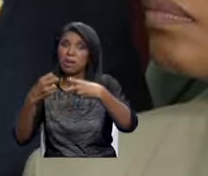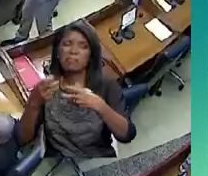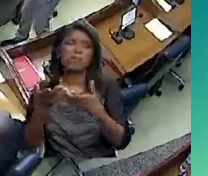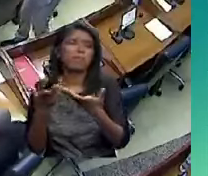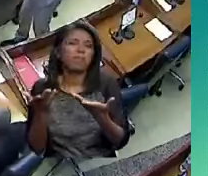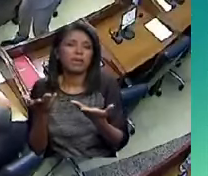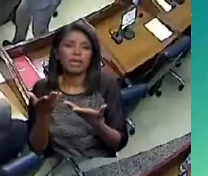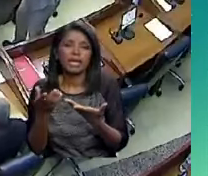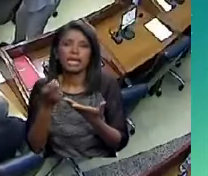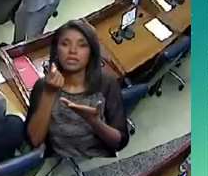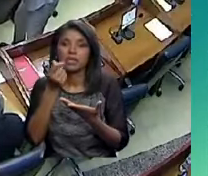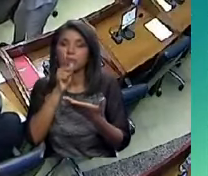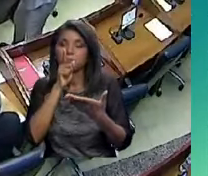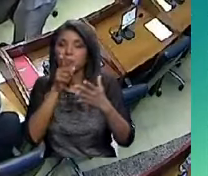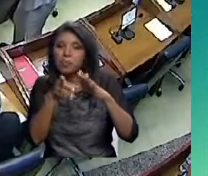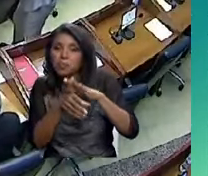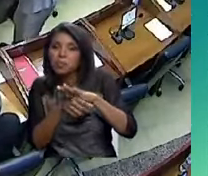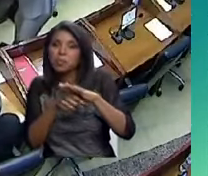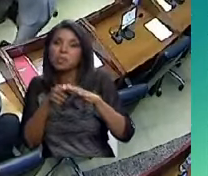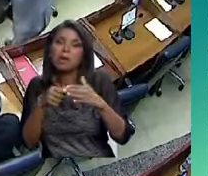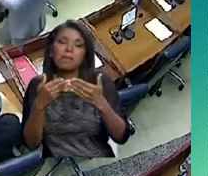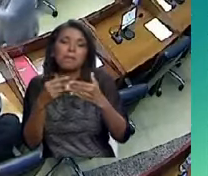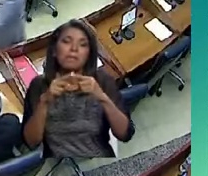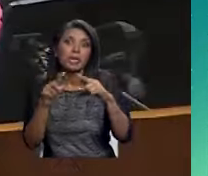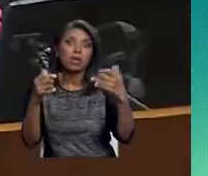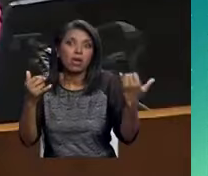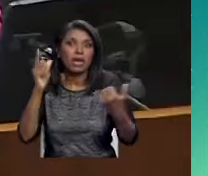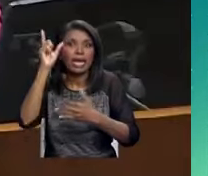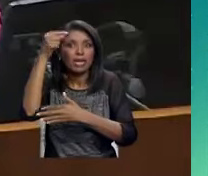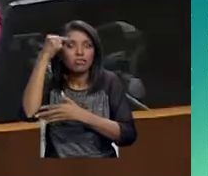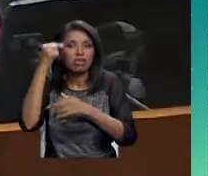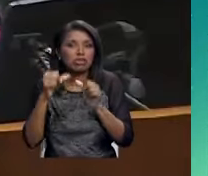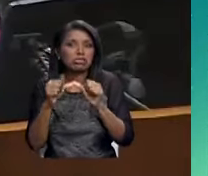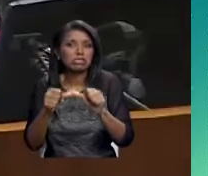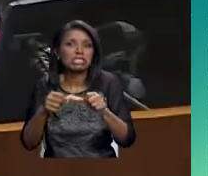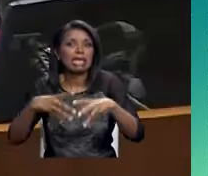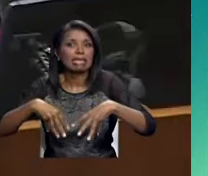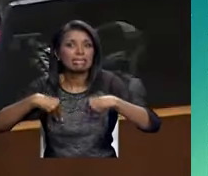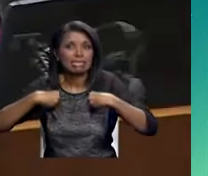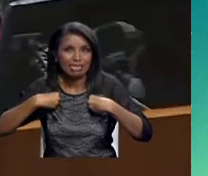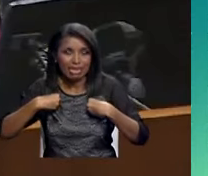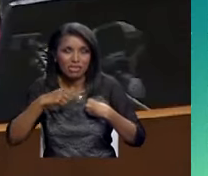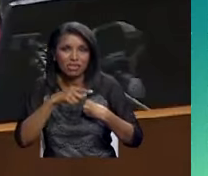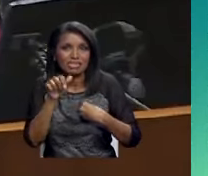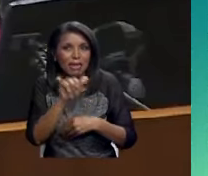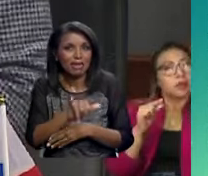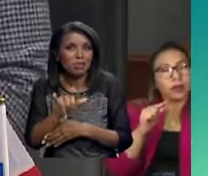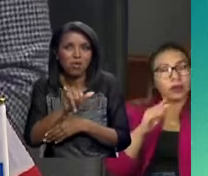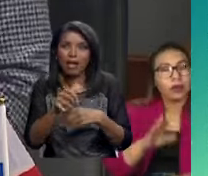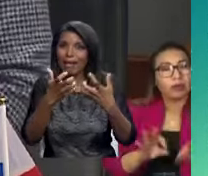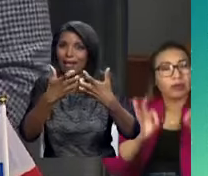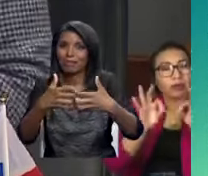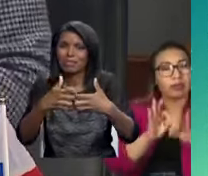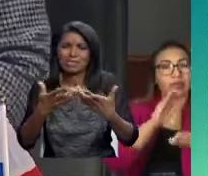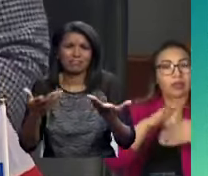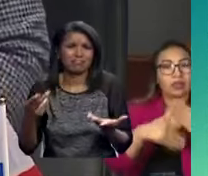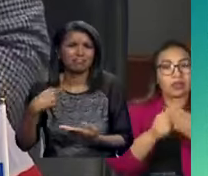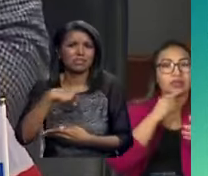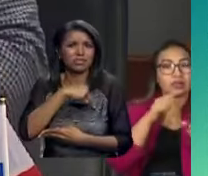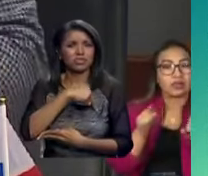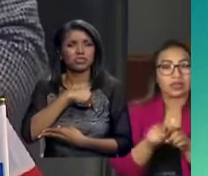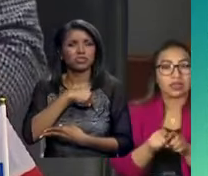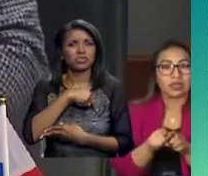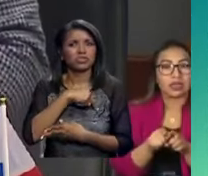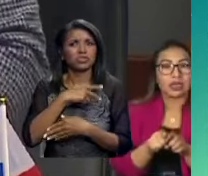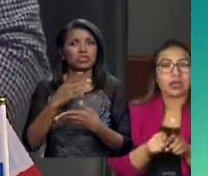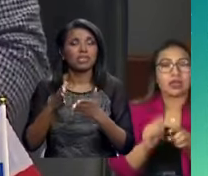Estado actualmente contratan con el Estado panameño. Y lo curioso de esto es que mientras estamos aquí, en la Comisión de Presupuesto se está realizando